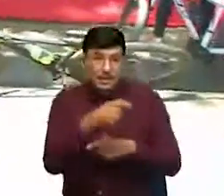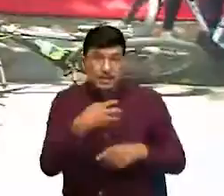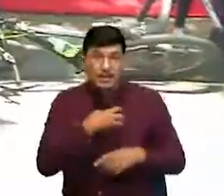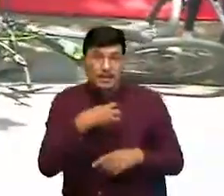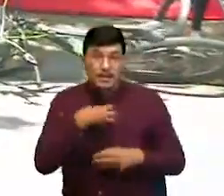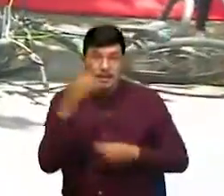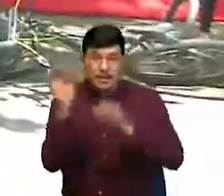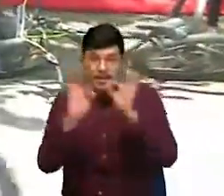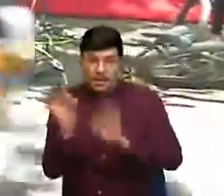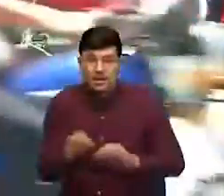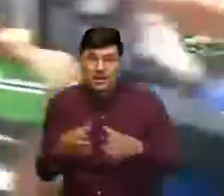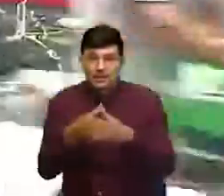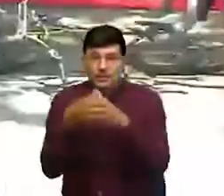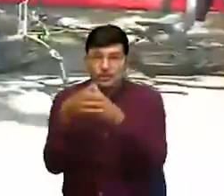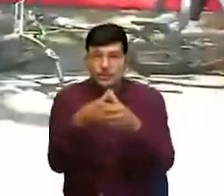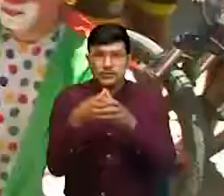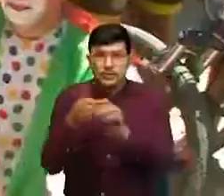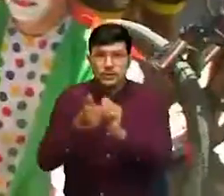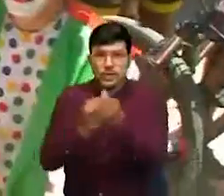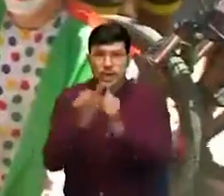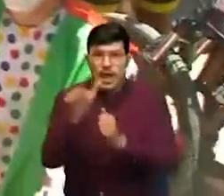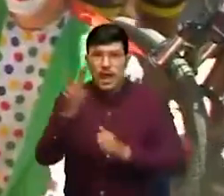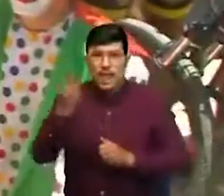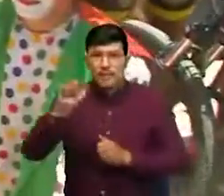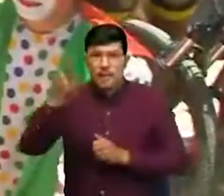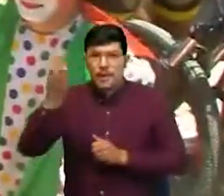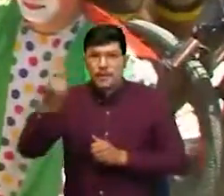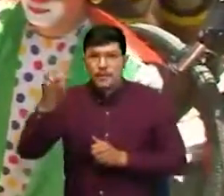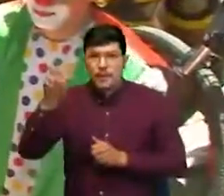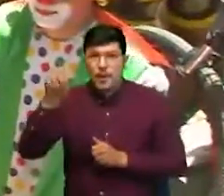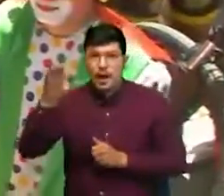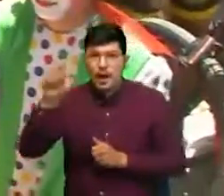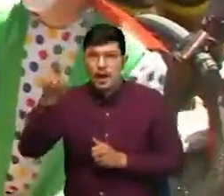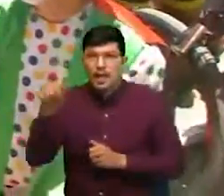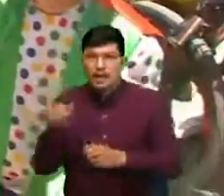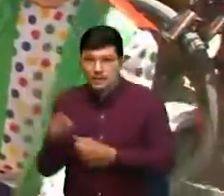la Asociación Deportiva Álvaro Lozano Moncada con el apoyo de varias empresas de la región.